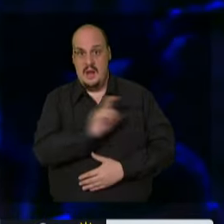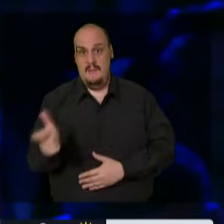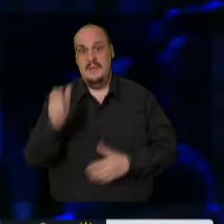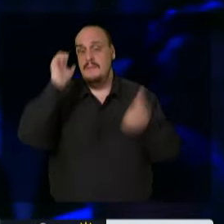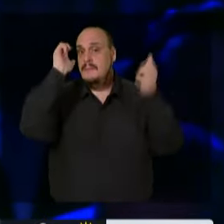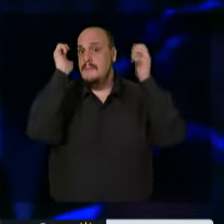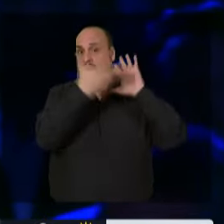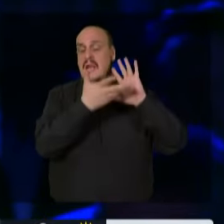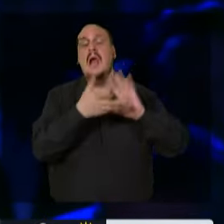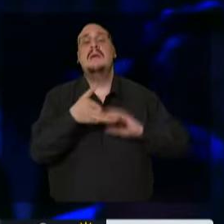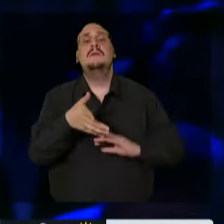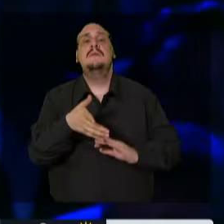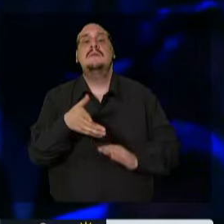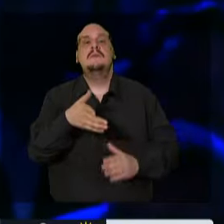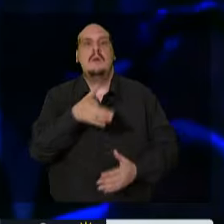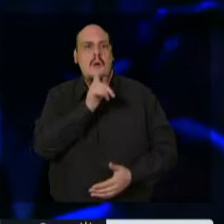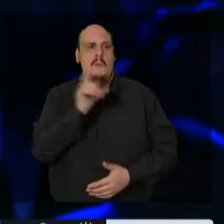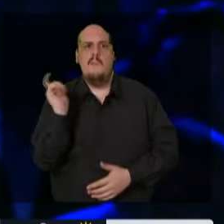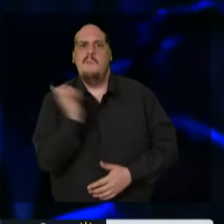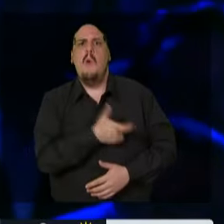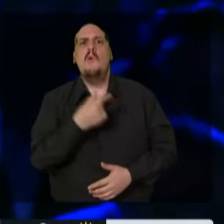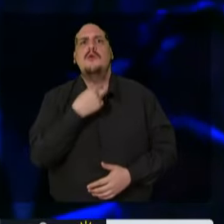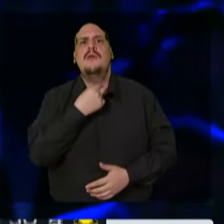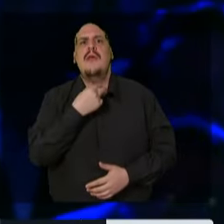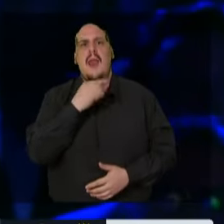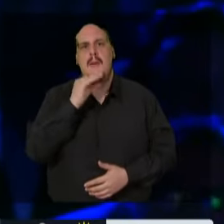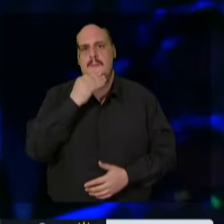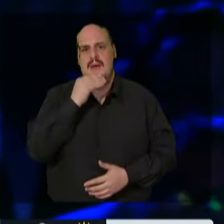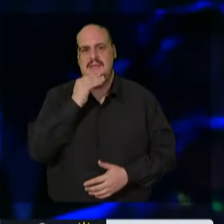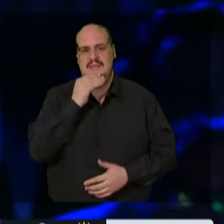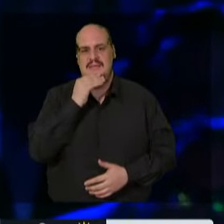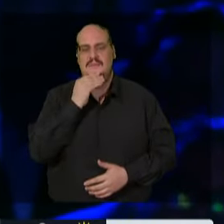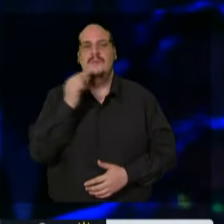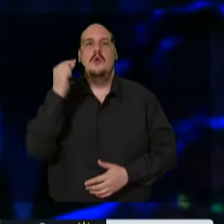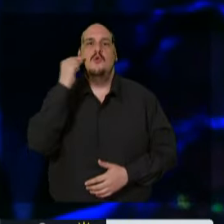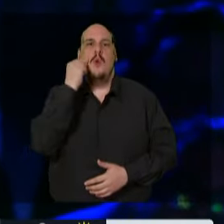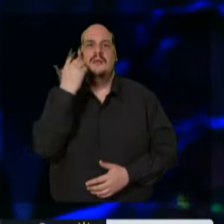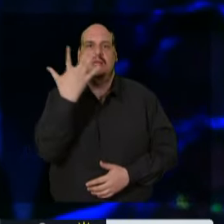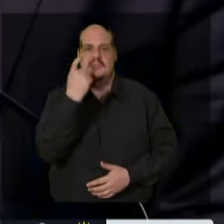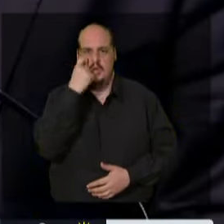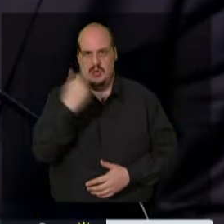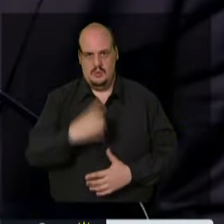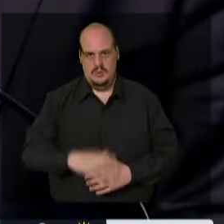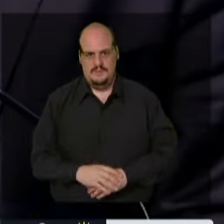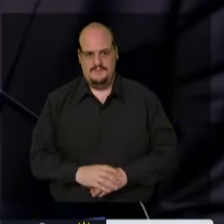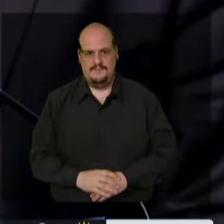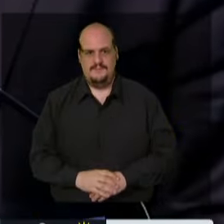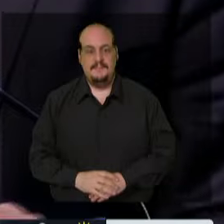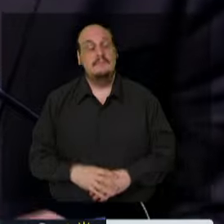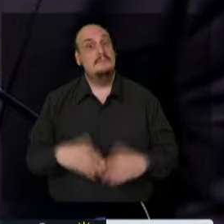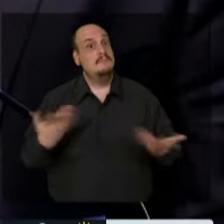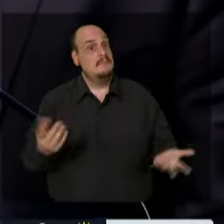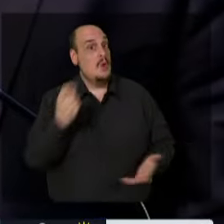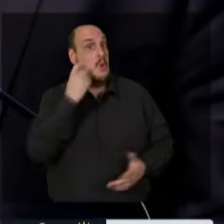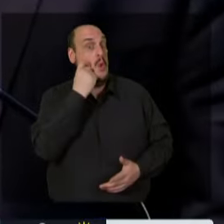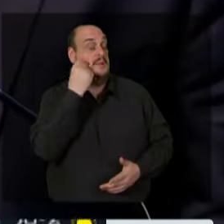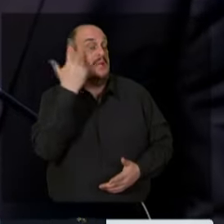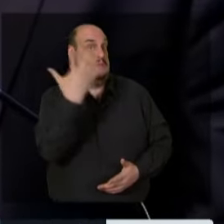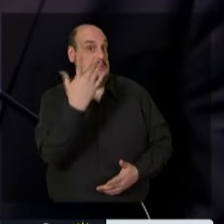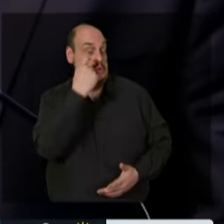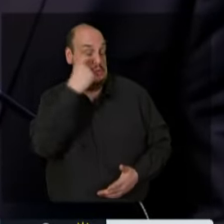Milei ha solicitado su derecho a réplica. Sergio Massa tiene 45 segundos. Voy a aprovechar los 45